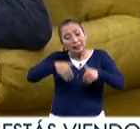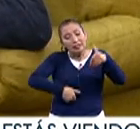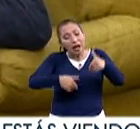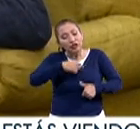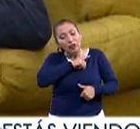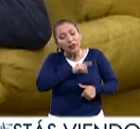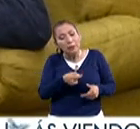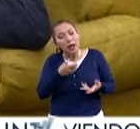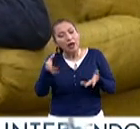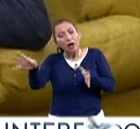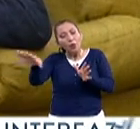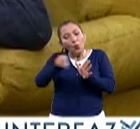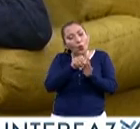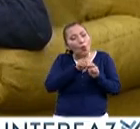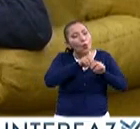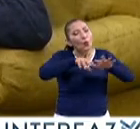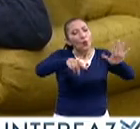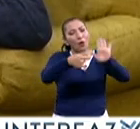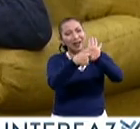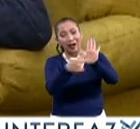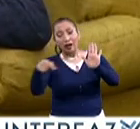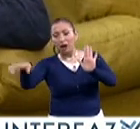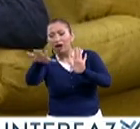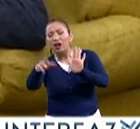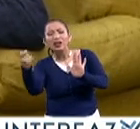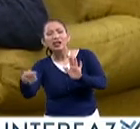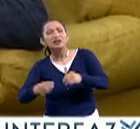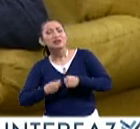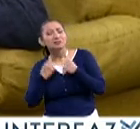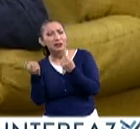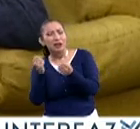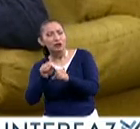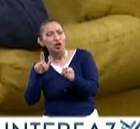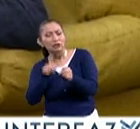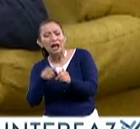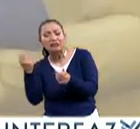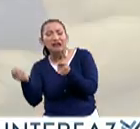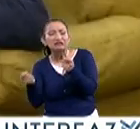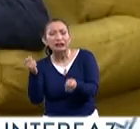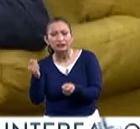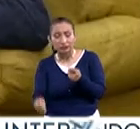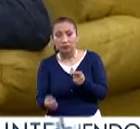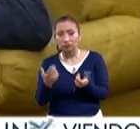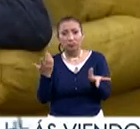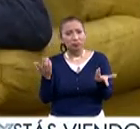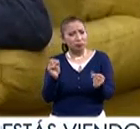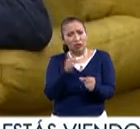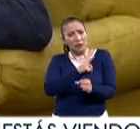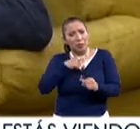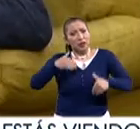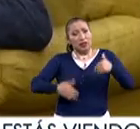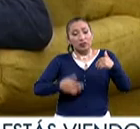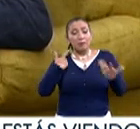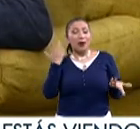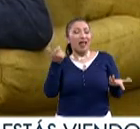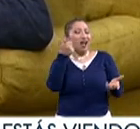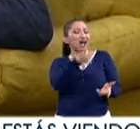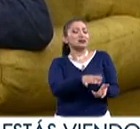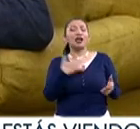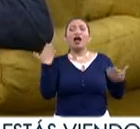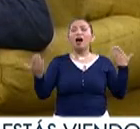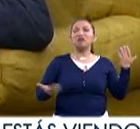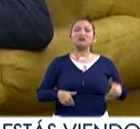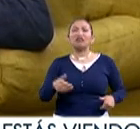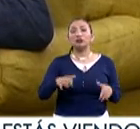teatro debe de reflejar tanto a la sociedad como al aspecto social de esta. No tenemos que hacer teatro solo porque esté ahí,